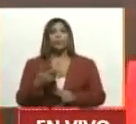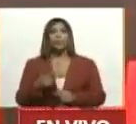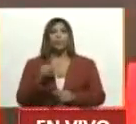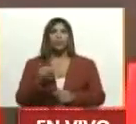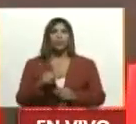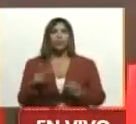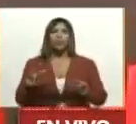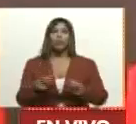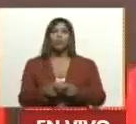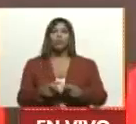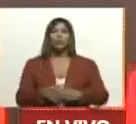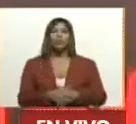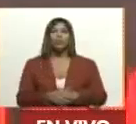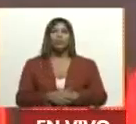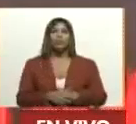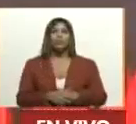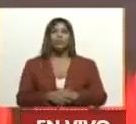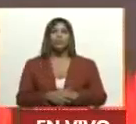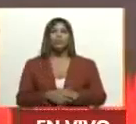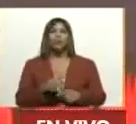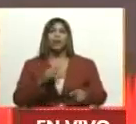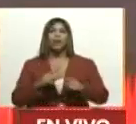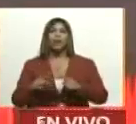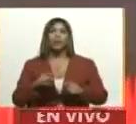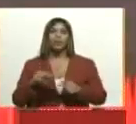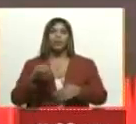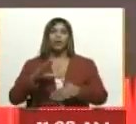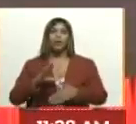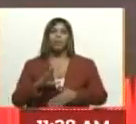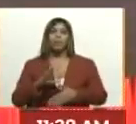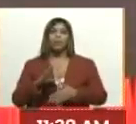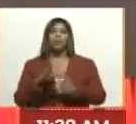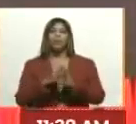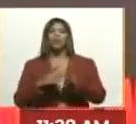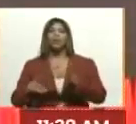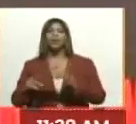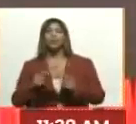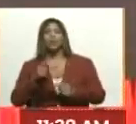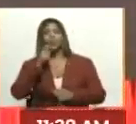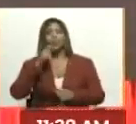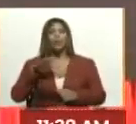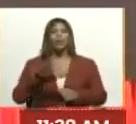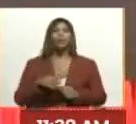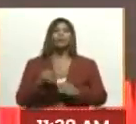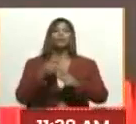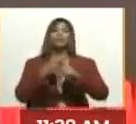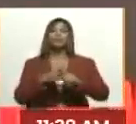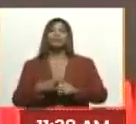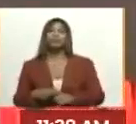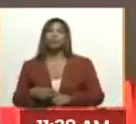en el encuentro, es que la Coordinadora Americana por los Derechos de los Pueblos ha logrado registrar